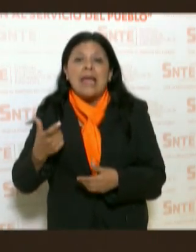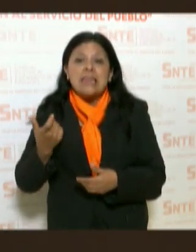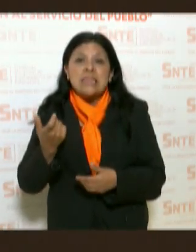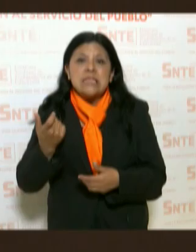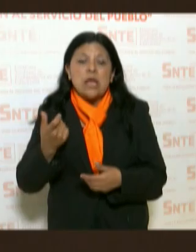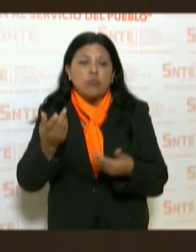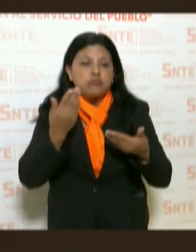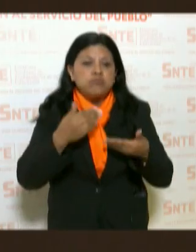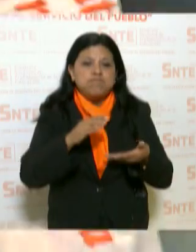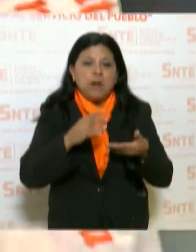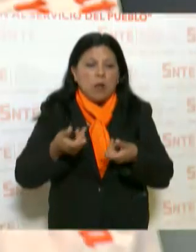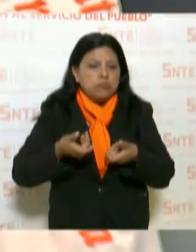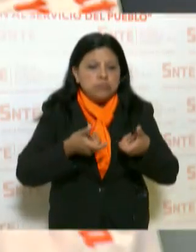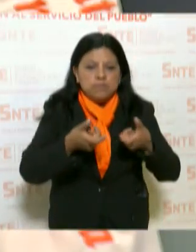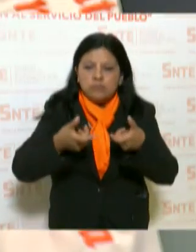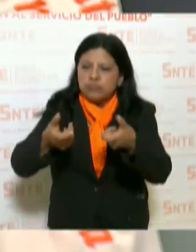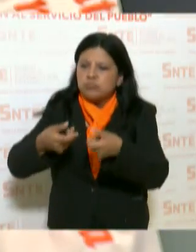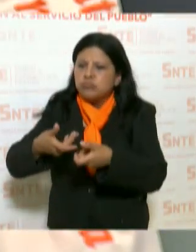los partidos.